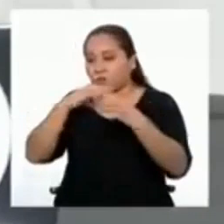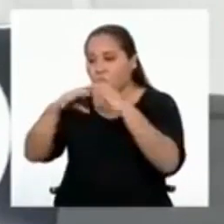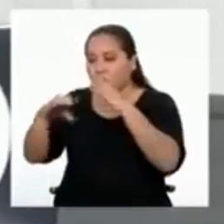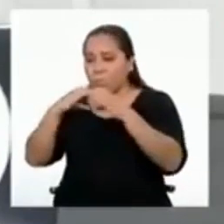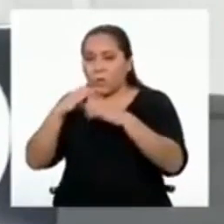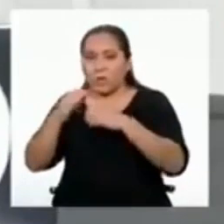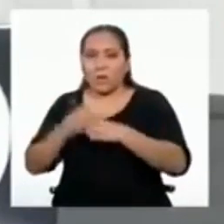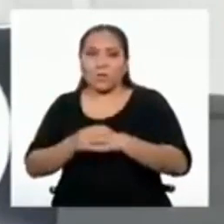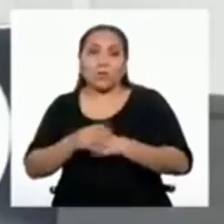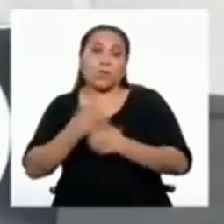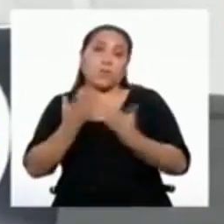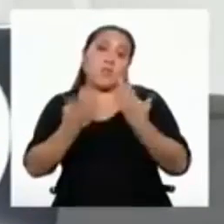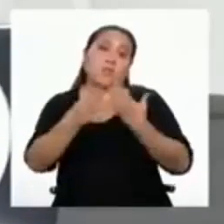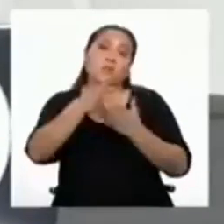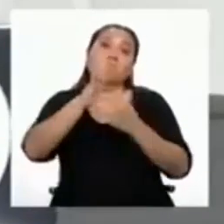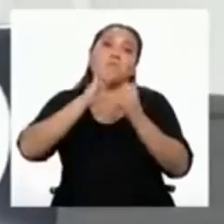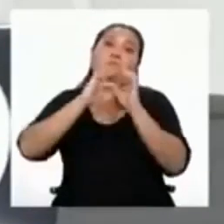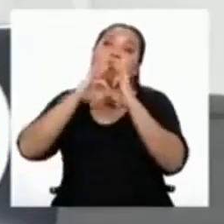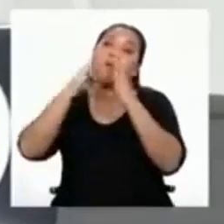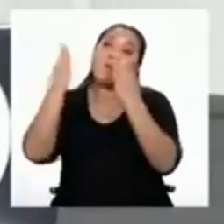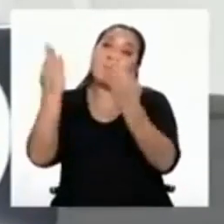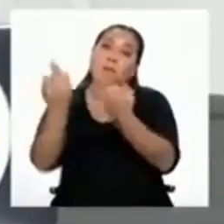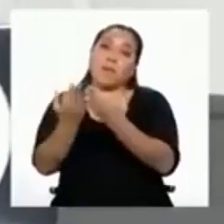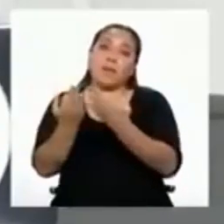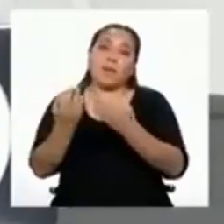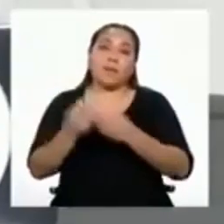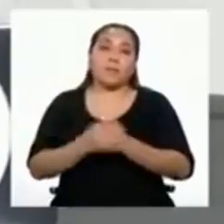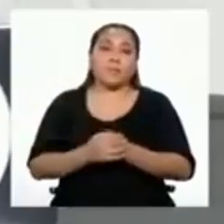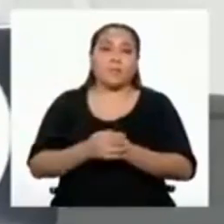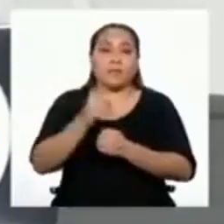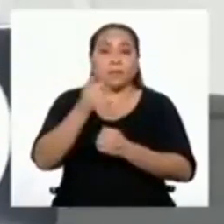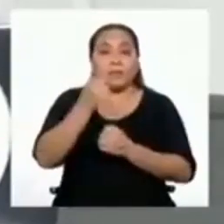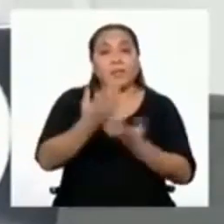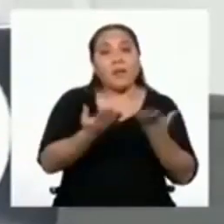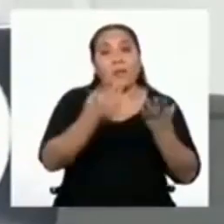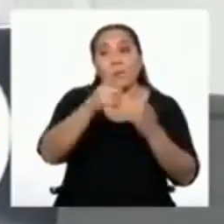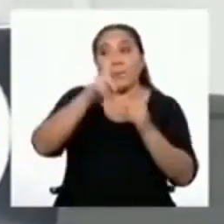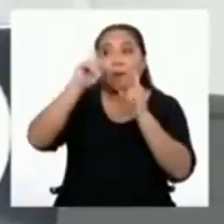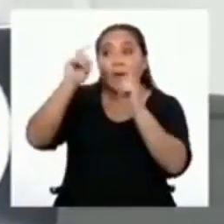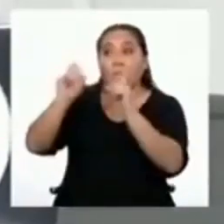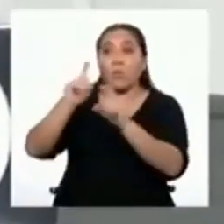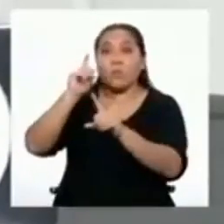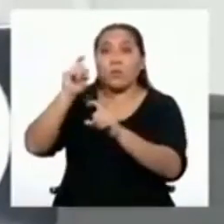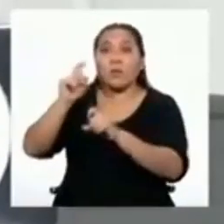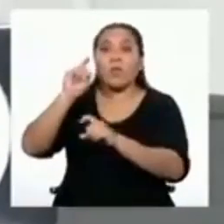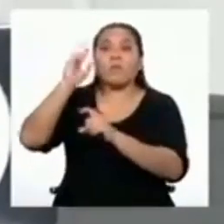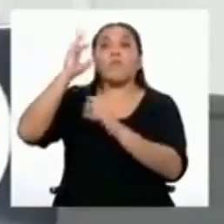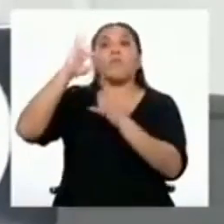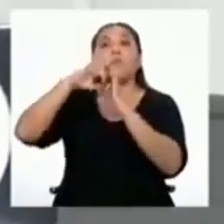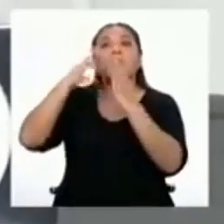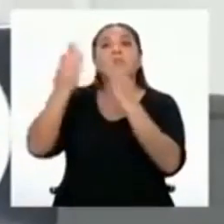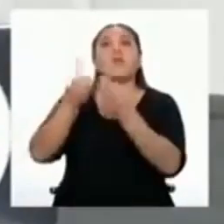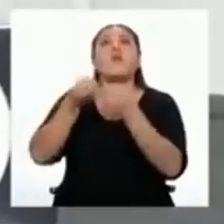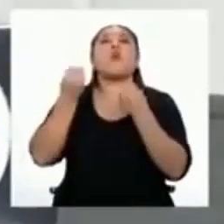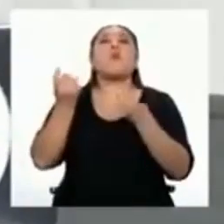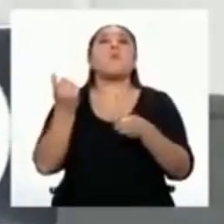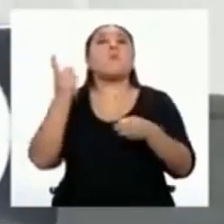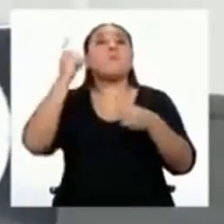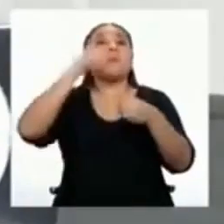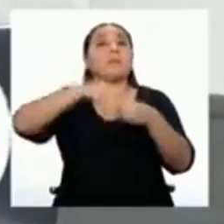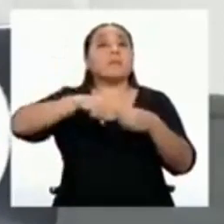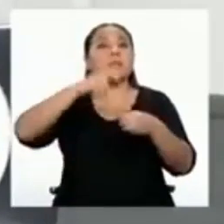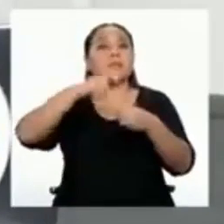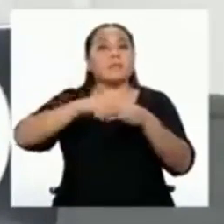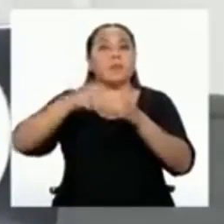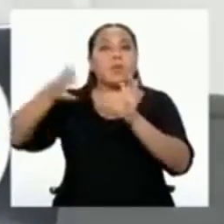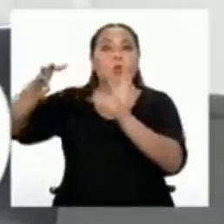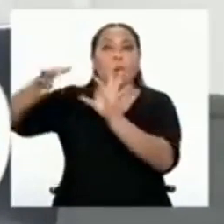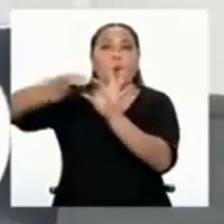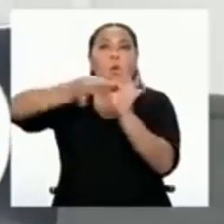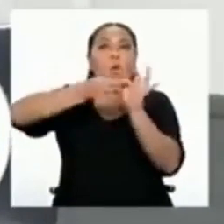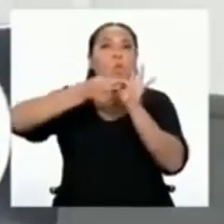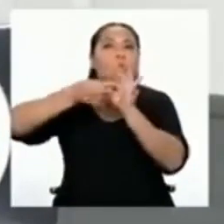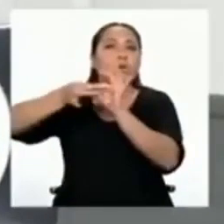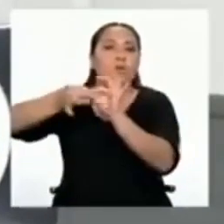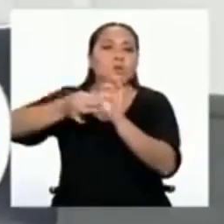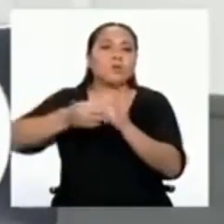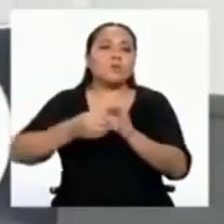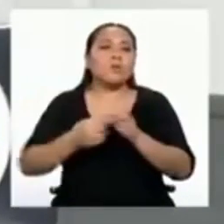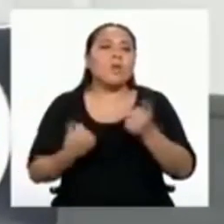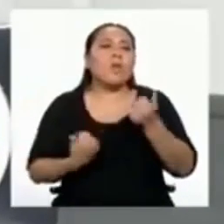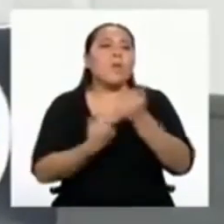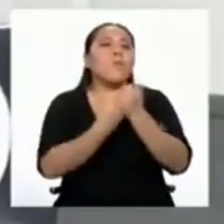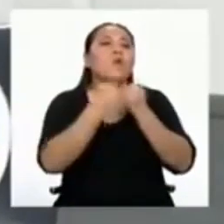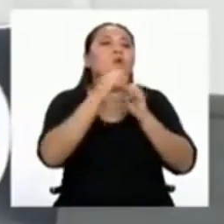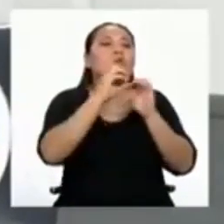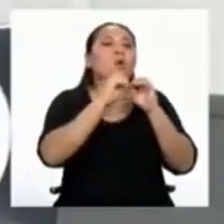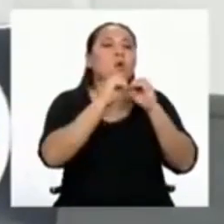comunicarse, o con su familia. Y si pueden, pregúntenles a ellos cómo podríamos participar de manera conjunta con nuestras